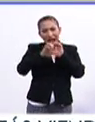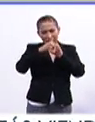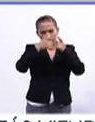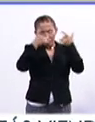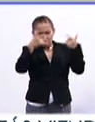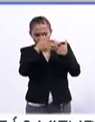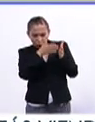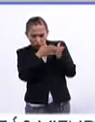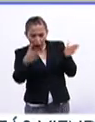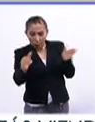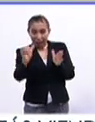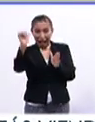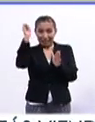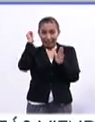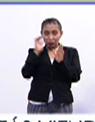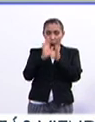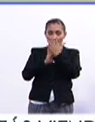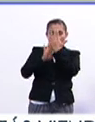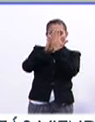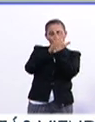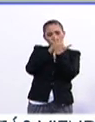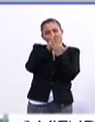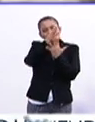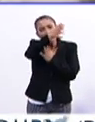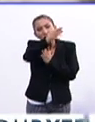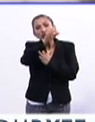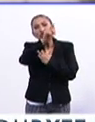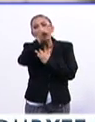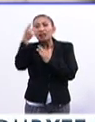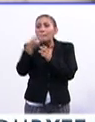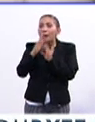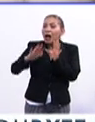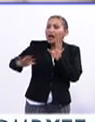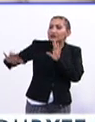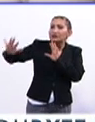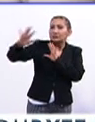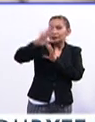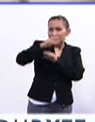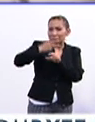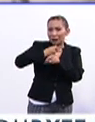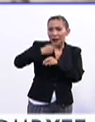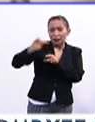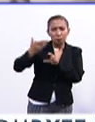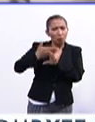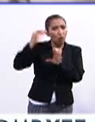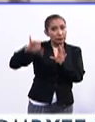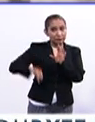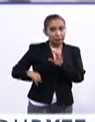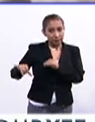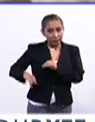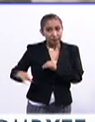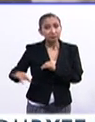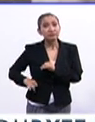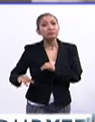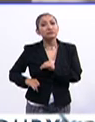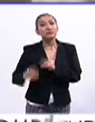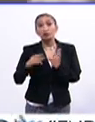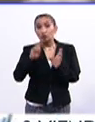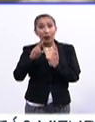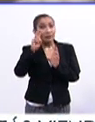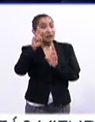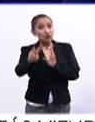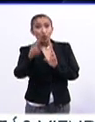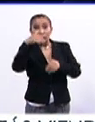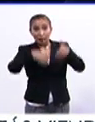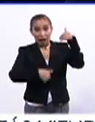narrando desde la parte de atrás con sombras lo que está pasando en ese entonces es es muy interesante y si si nunca visto